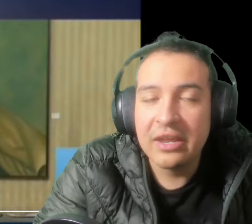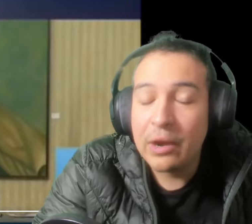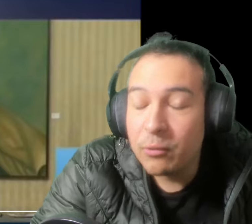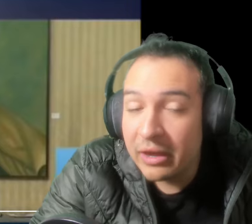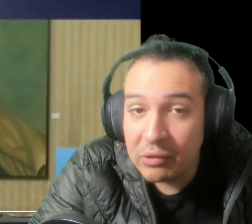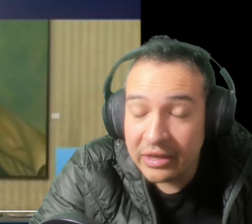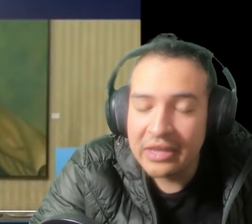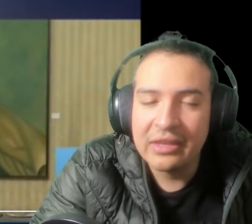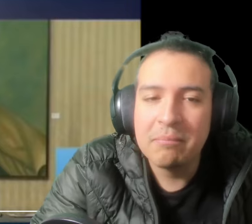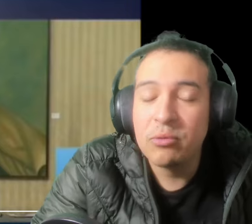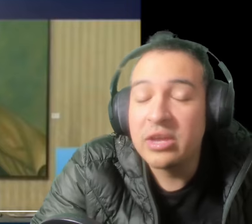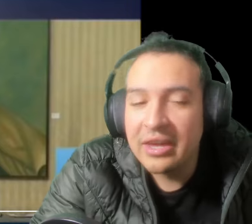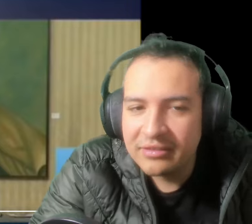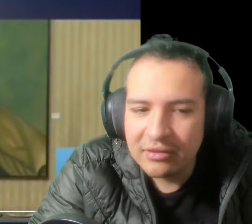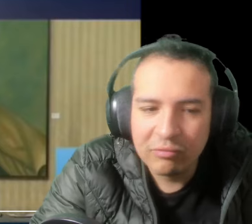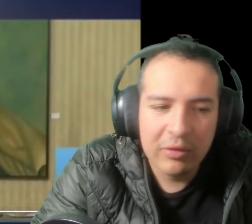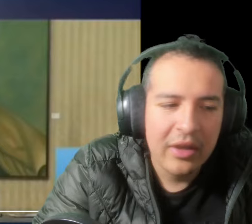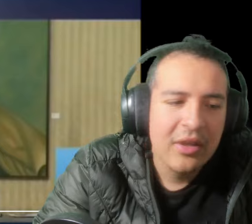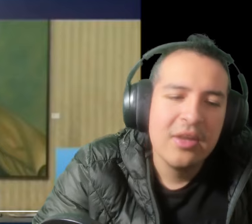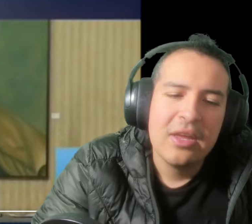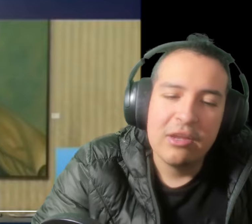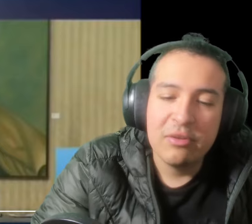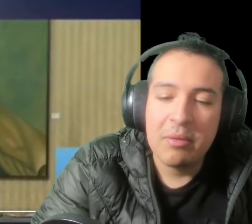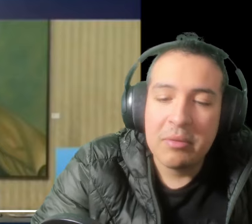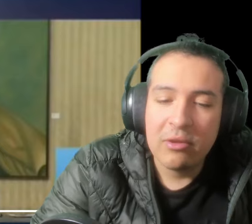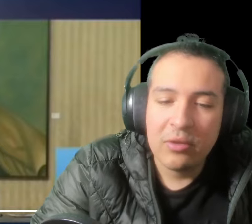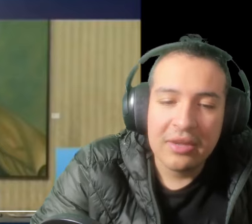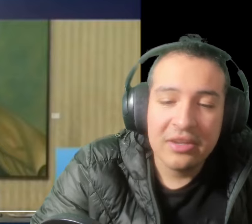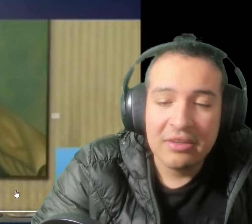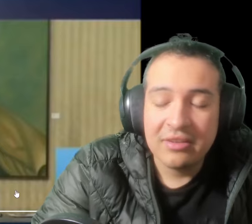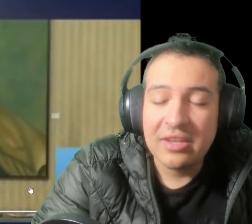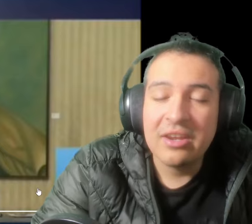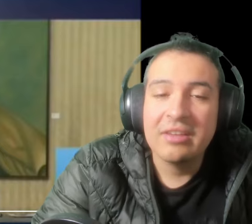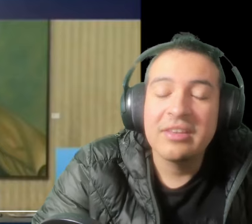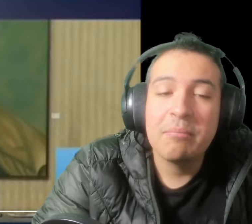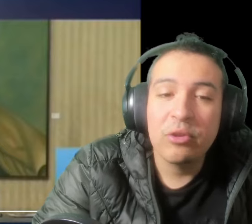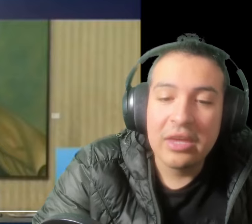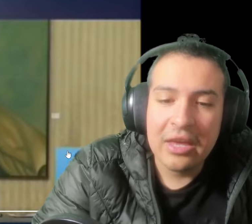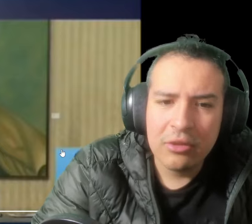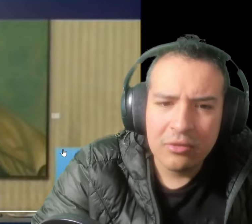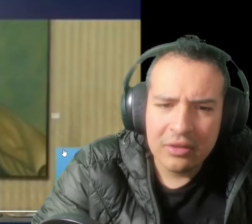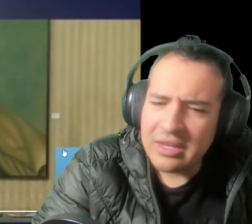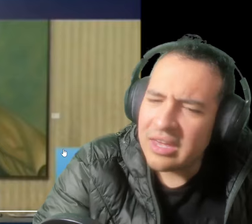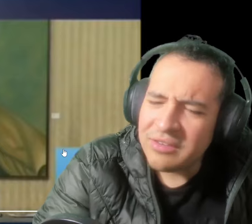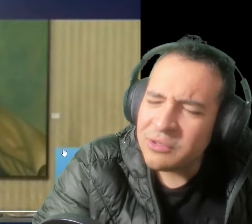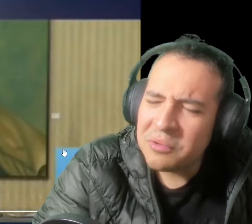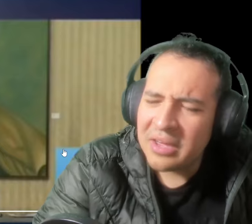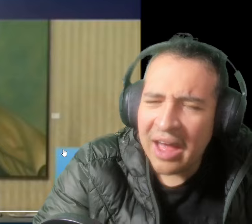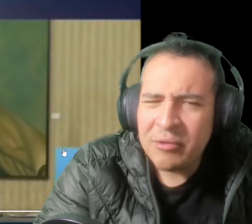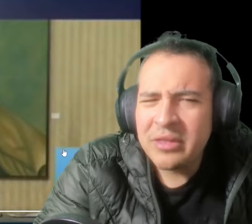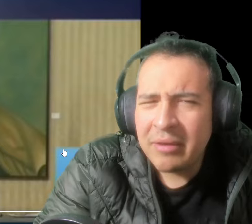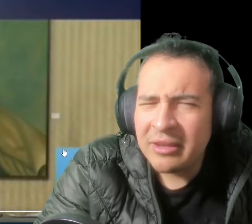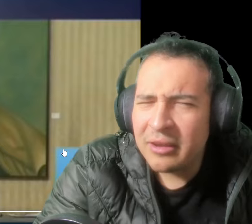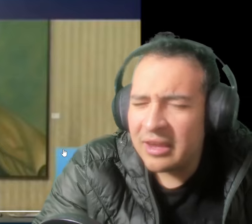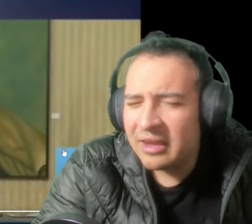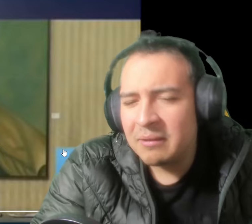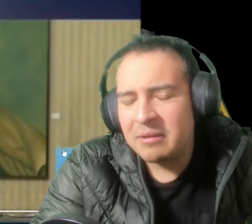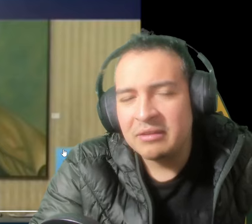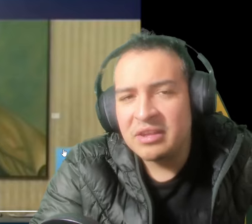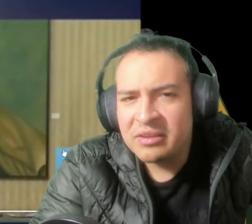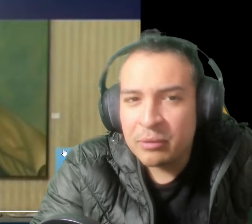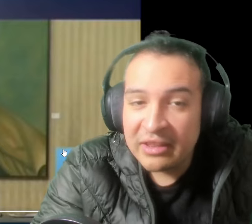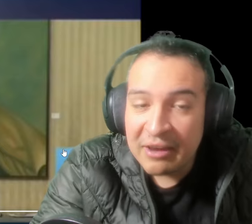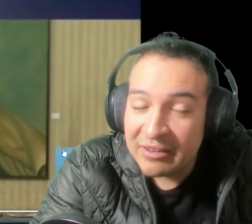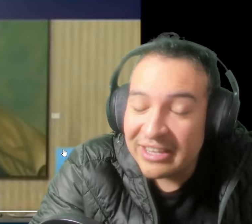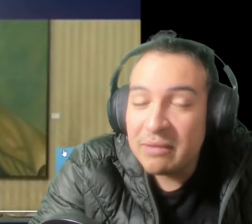ni siquiera en el gobierno Allende ponían censura simplemente lo que hacen es decir que están protegiendo Y esto abre un debate